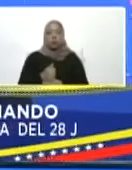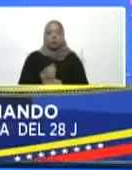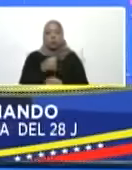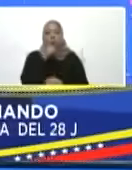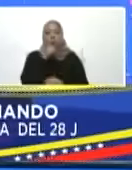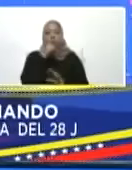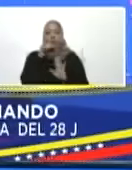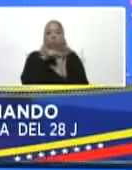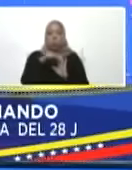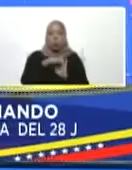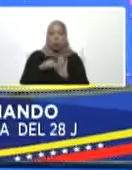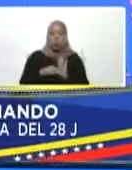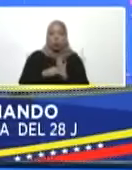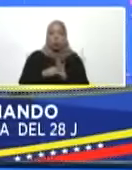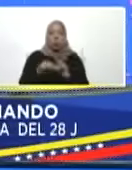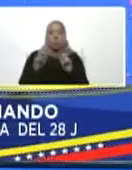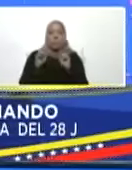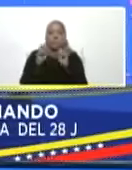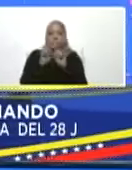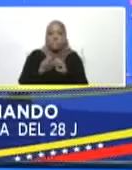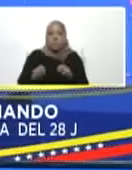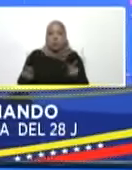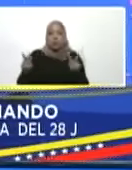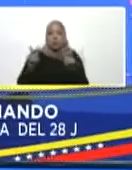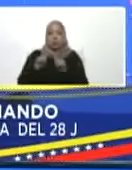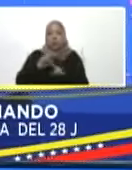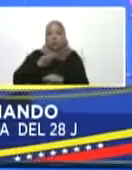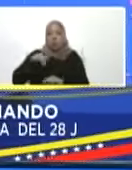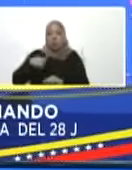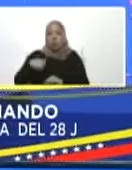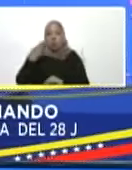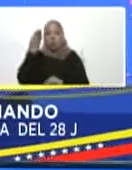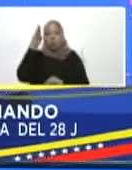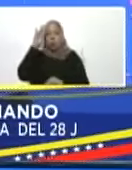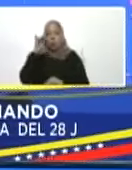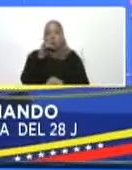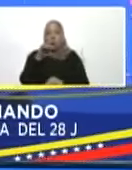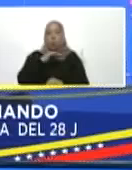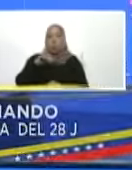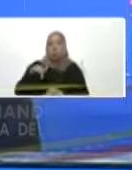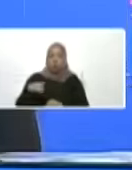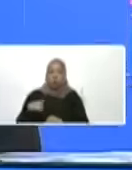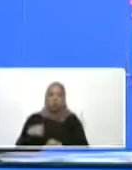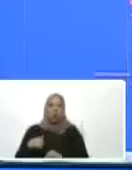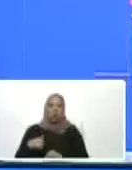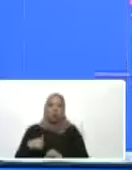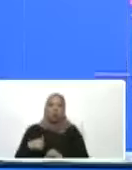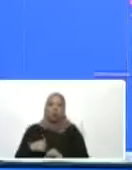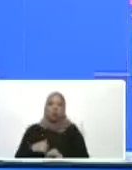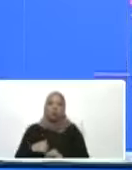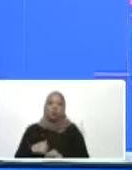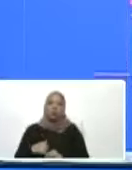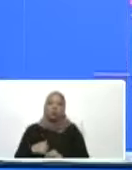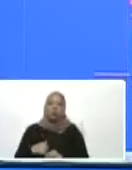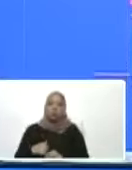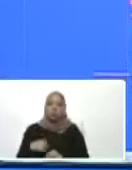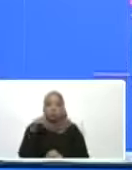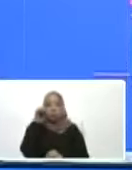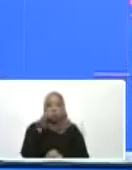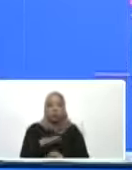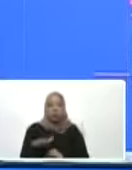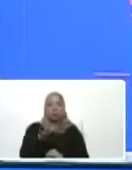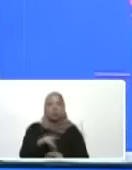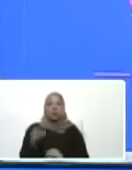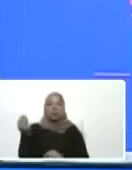función es lograr la victoria, pues no tenemos duda que la victoria es nuestra, porque el pueblo consciente